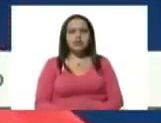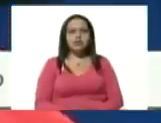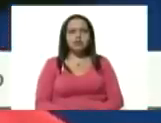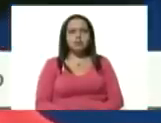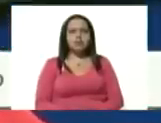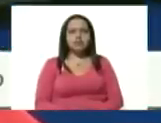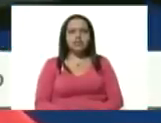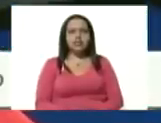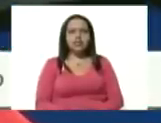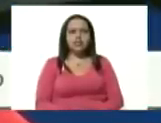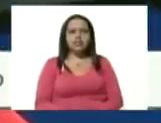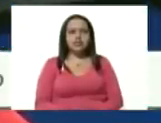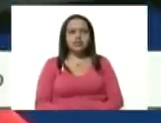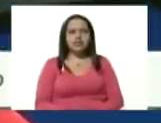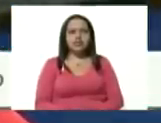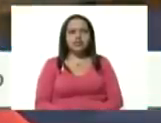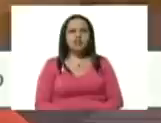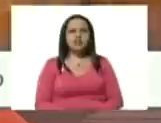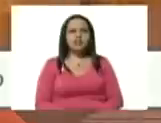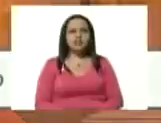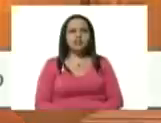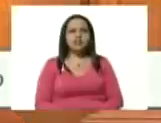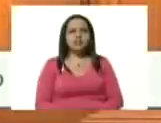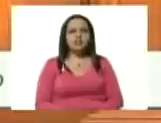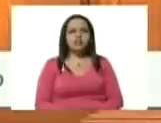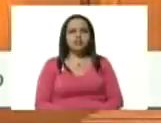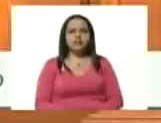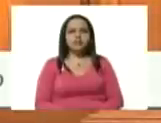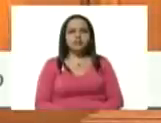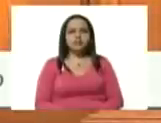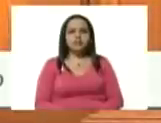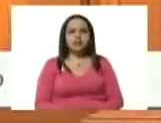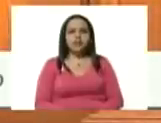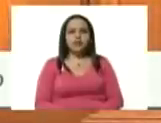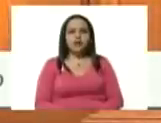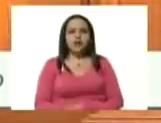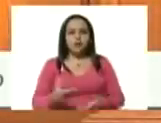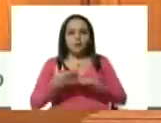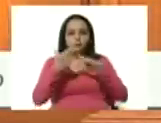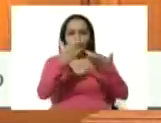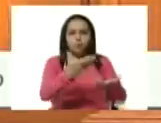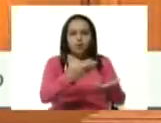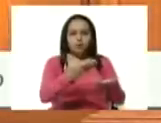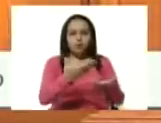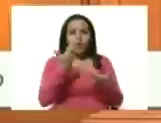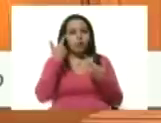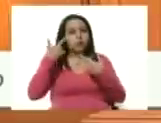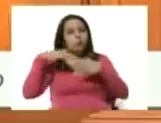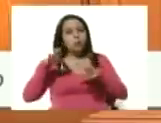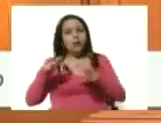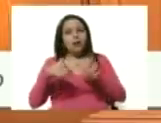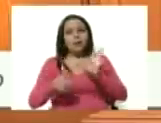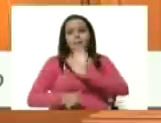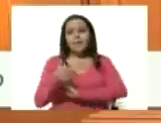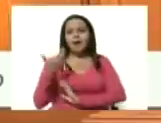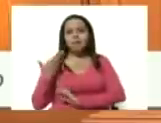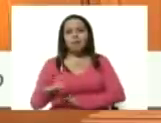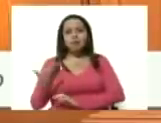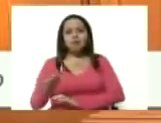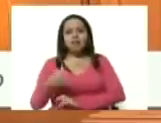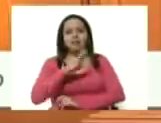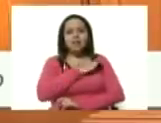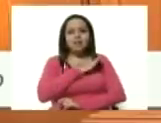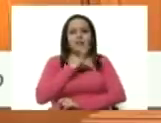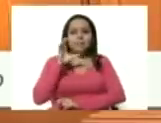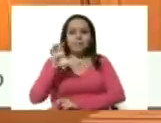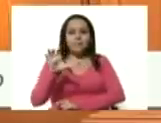en el recuerdo de toda la vida el Premio Nacional de Periodismo, sin lugar a dudas. Es un premio, quizás, el de mayor prestigio que tenga nuestro